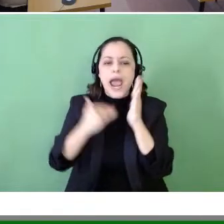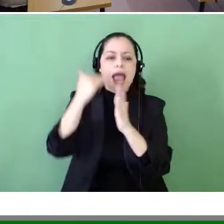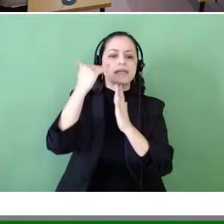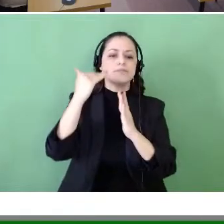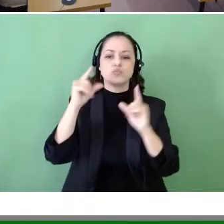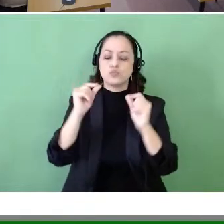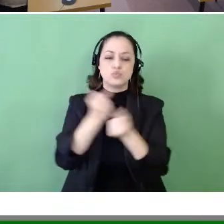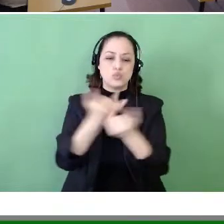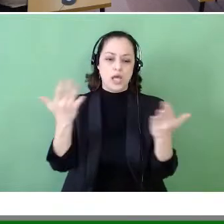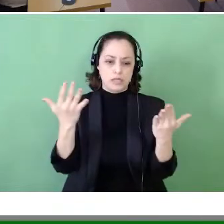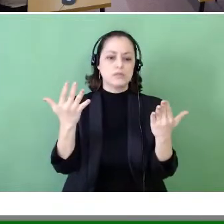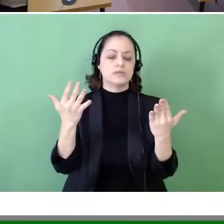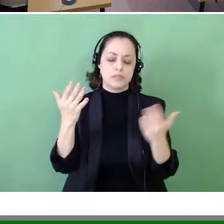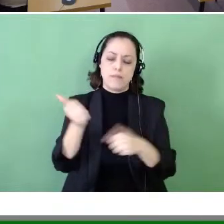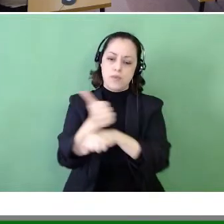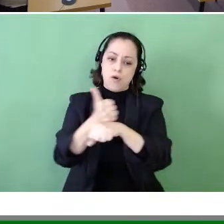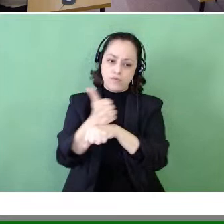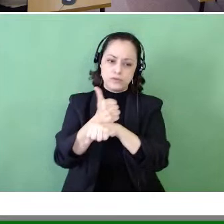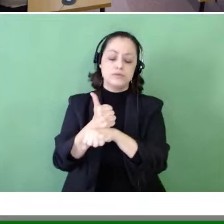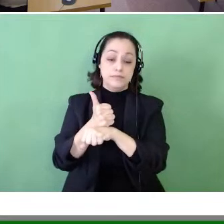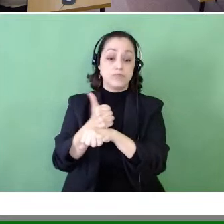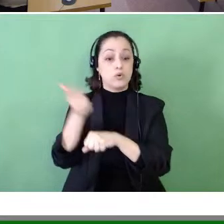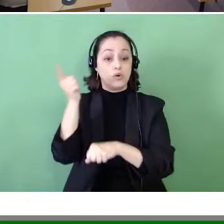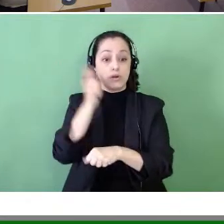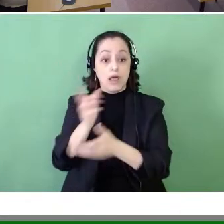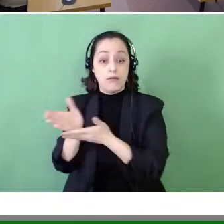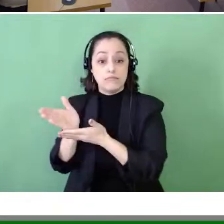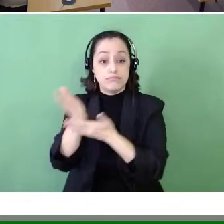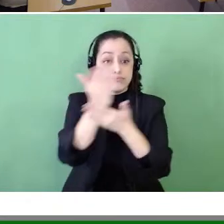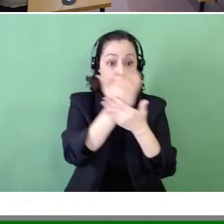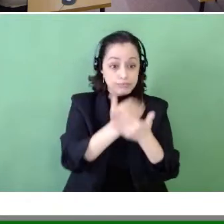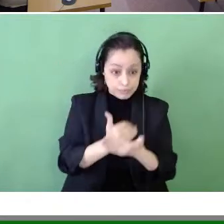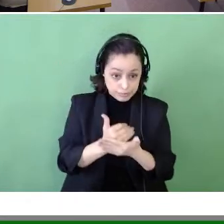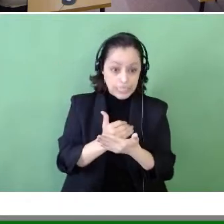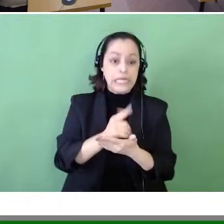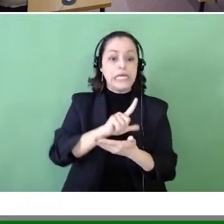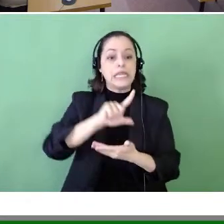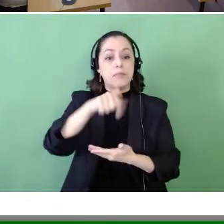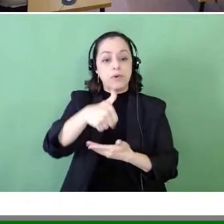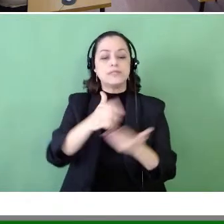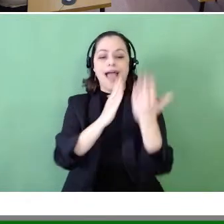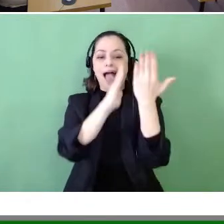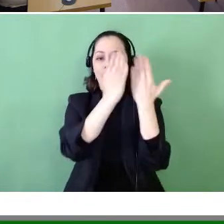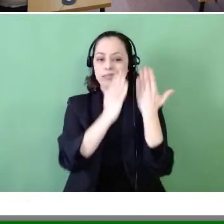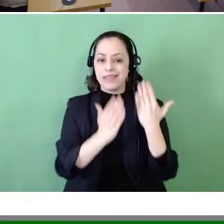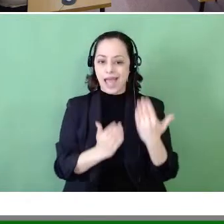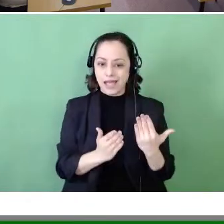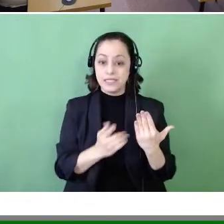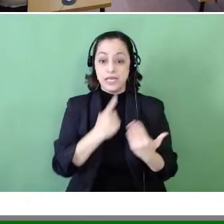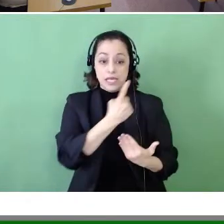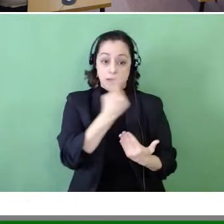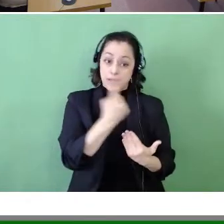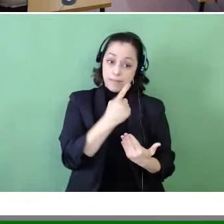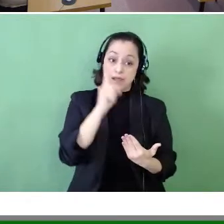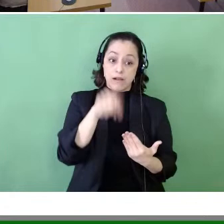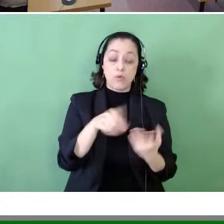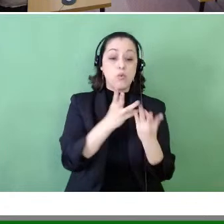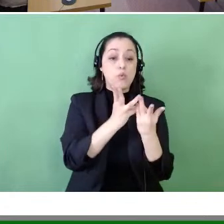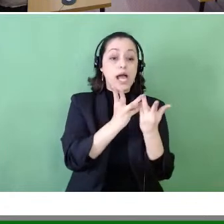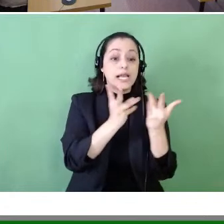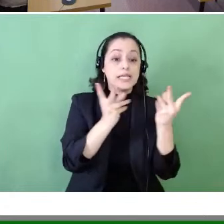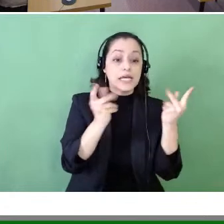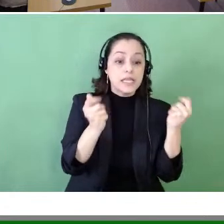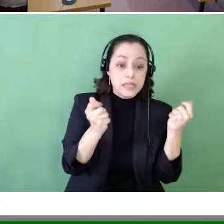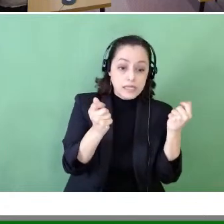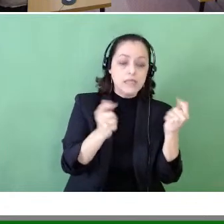Por fin hicimos el análisis de datos, que se fue de dos etapas, una etapa cualitativa y otra etapa